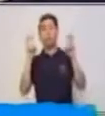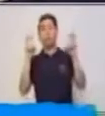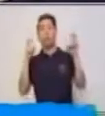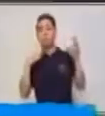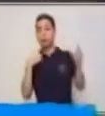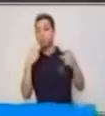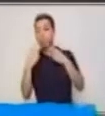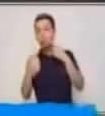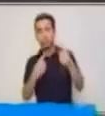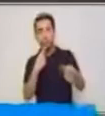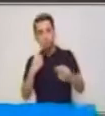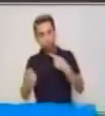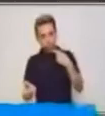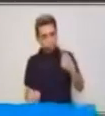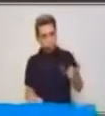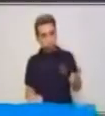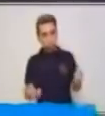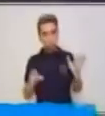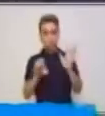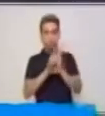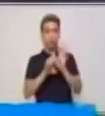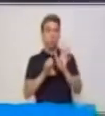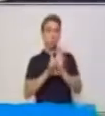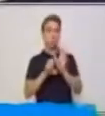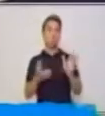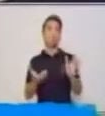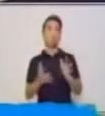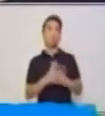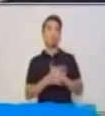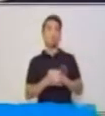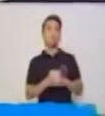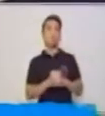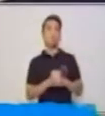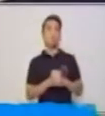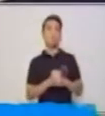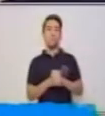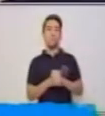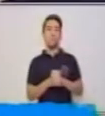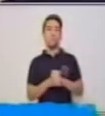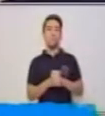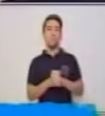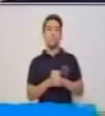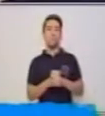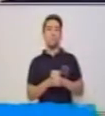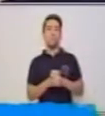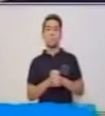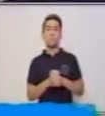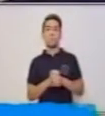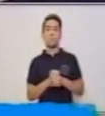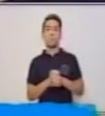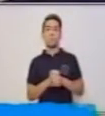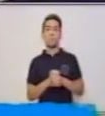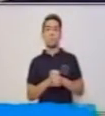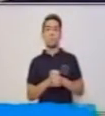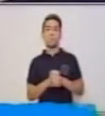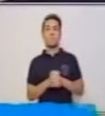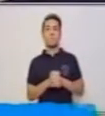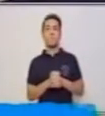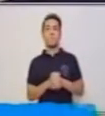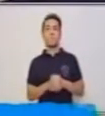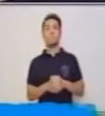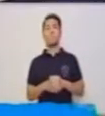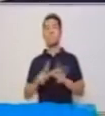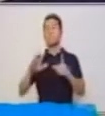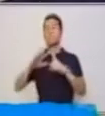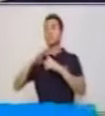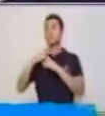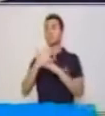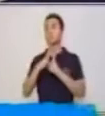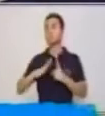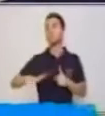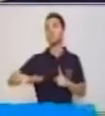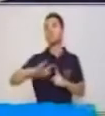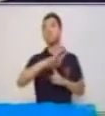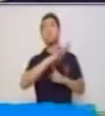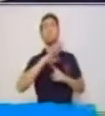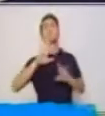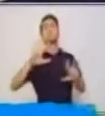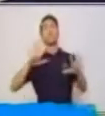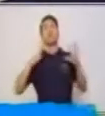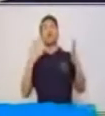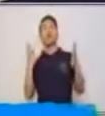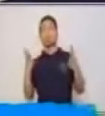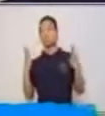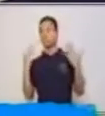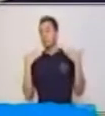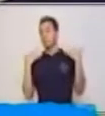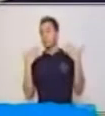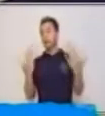hablar. Por ejemplo, el contexto de un salón de clases no va a ser el mismo contexto que esté en